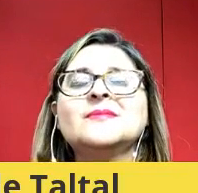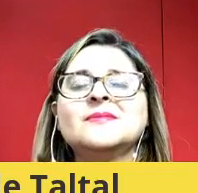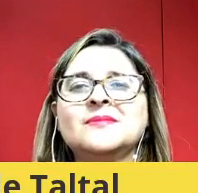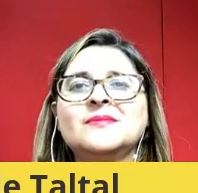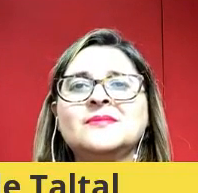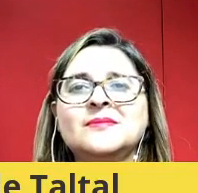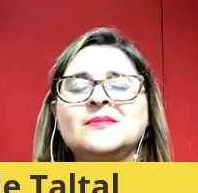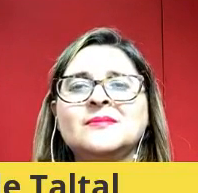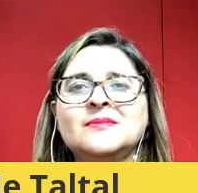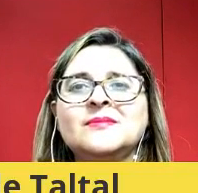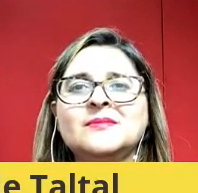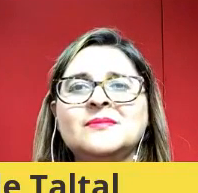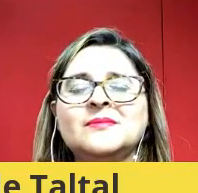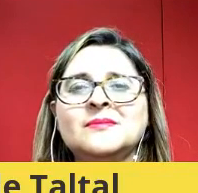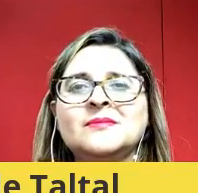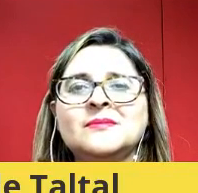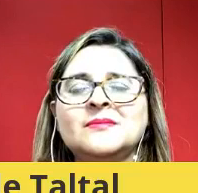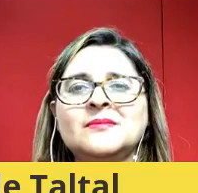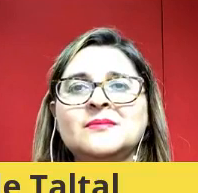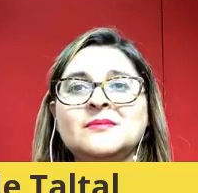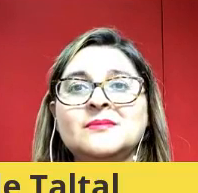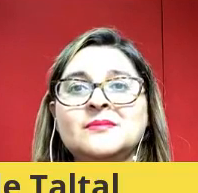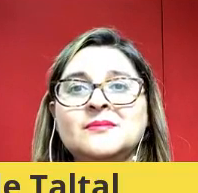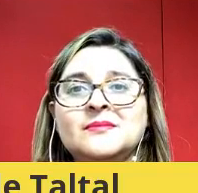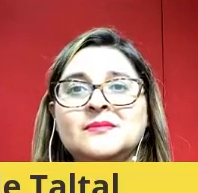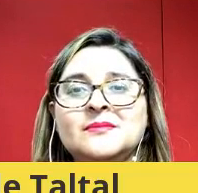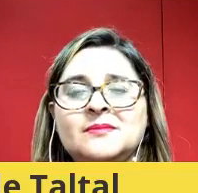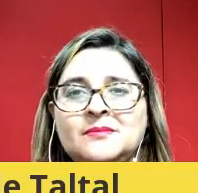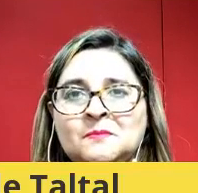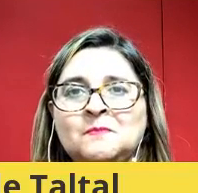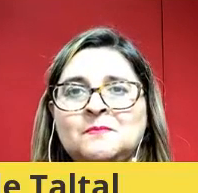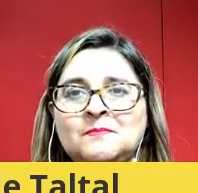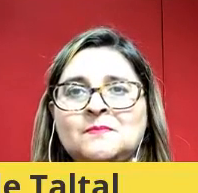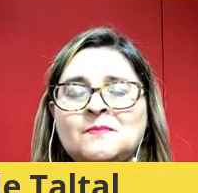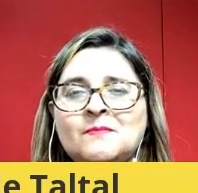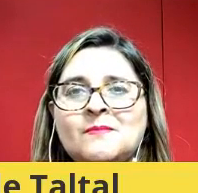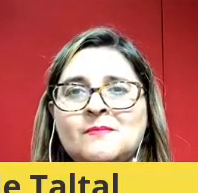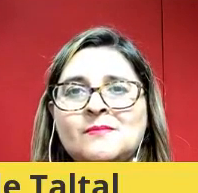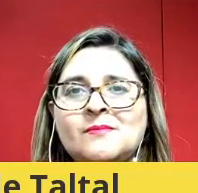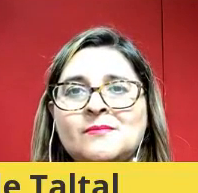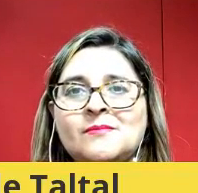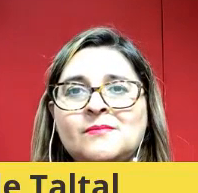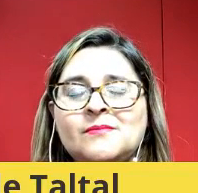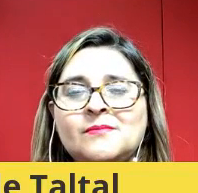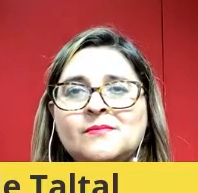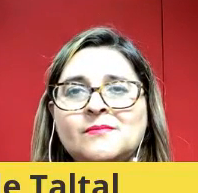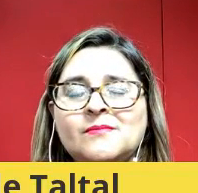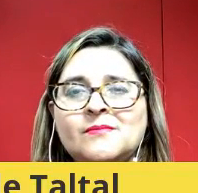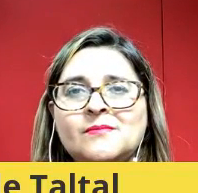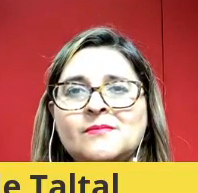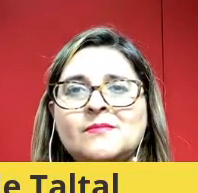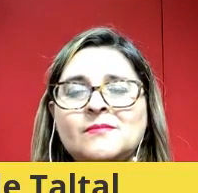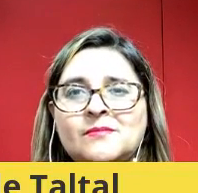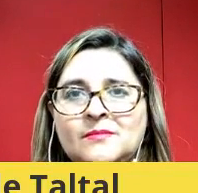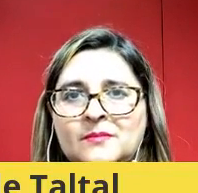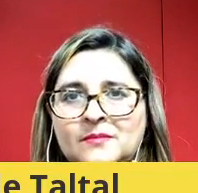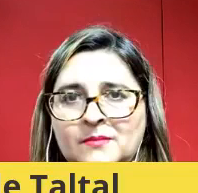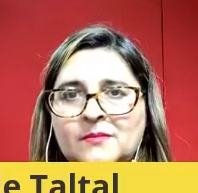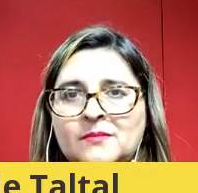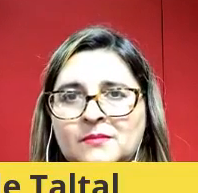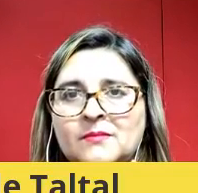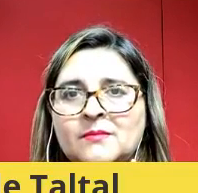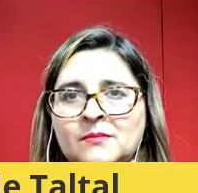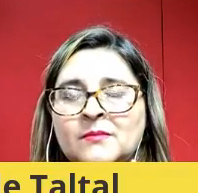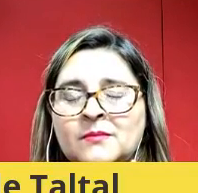que estos como ratones compitan por el queso más grande. Y privatizaron la investigación